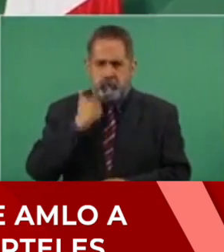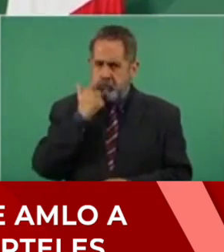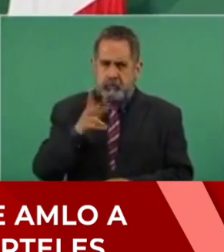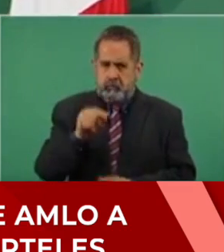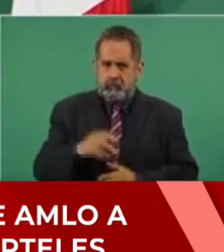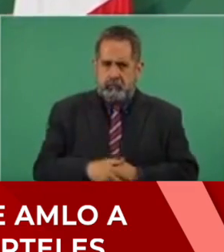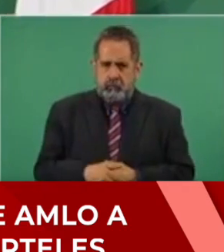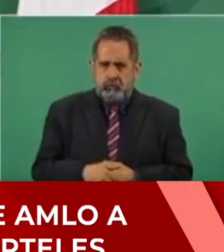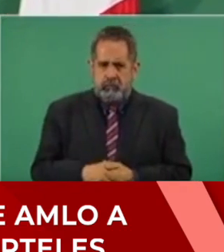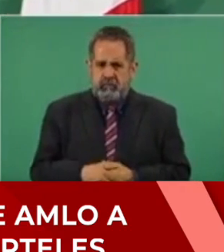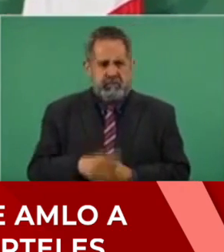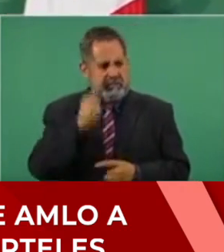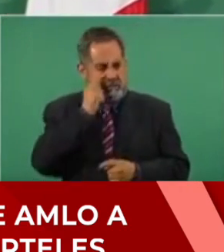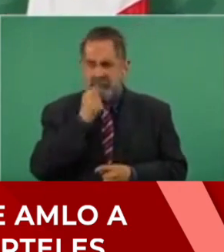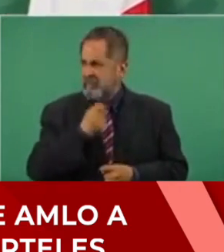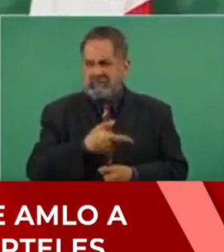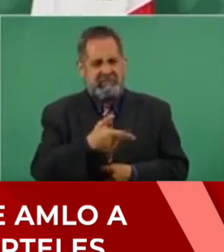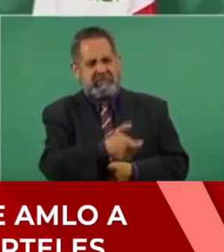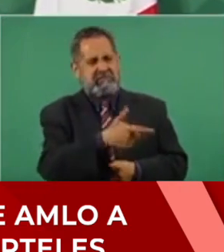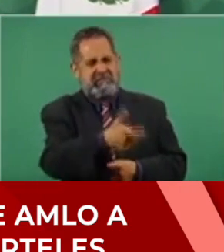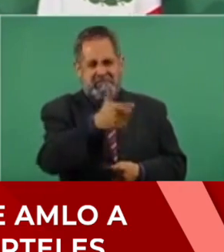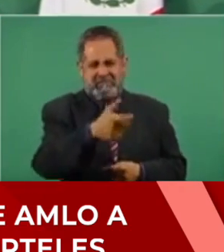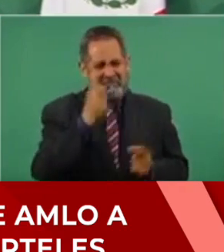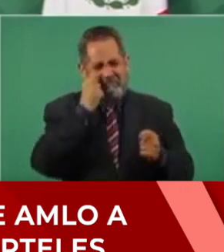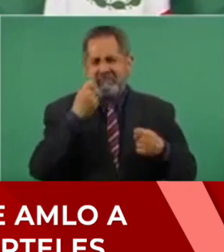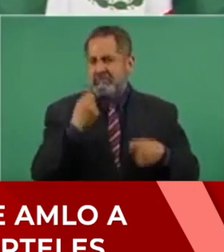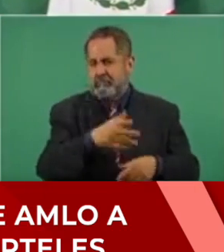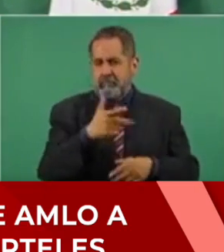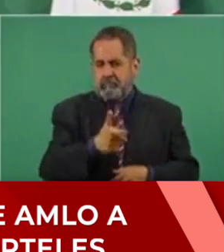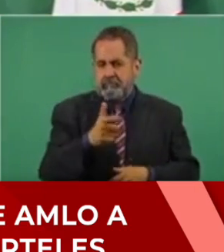No es mátalos en caliente.